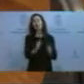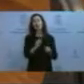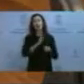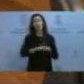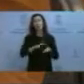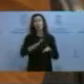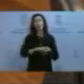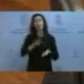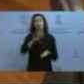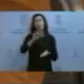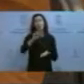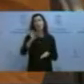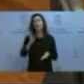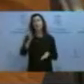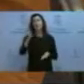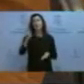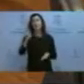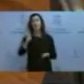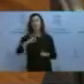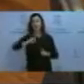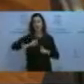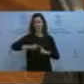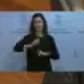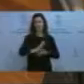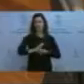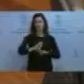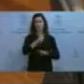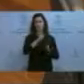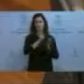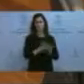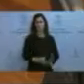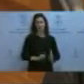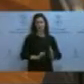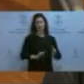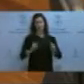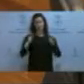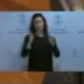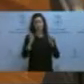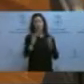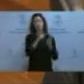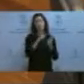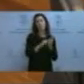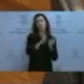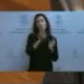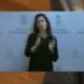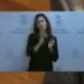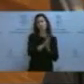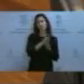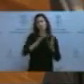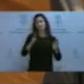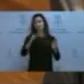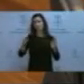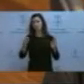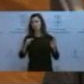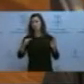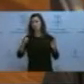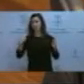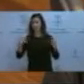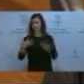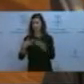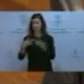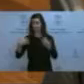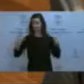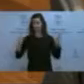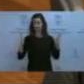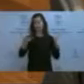Riopedre, consejero de Educación, como sabemos, desde el 2003 a 2010, y a María Jesús Otero Rebollada,